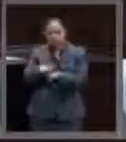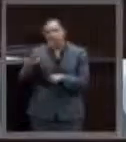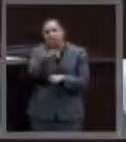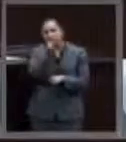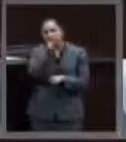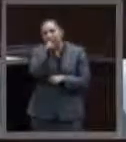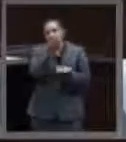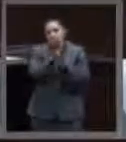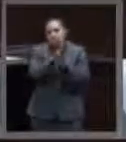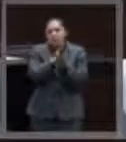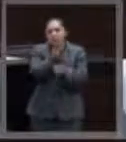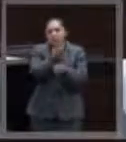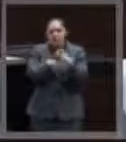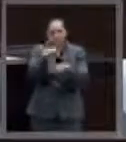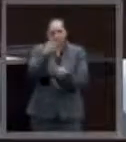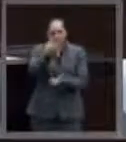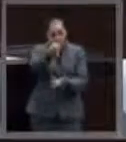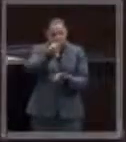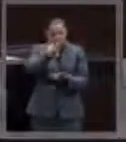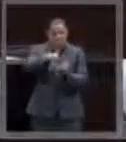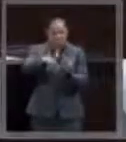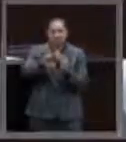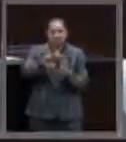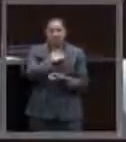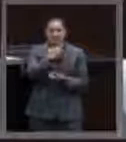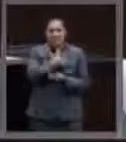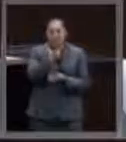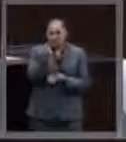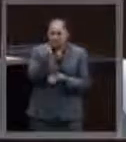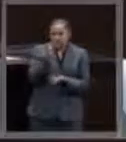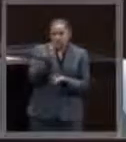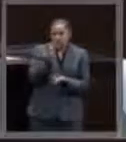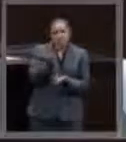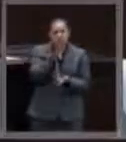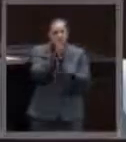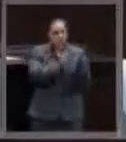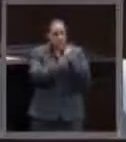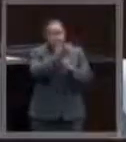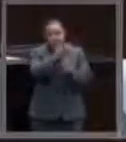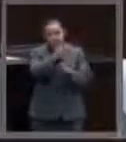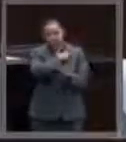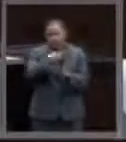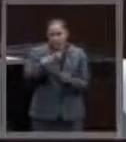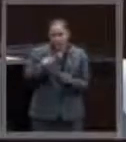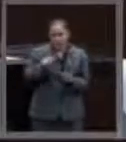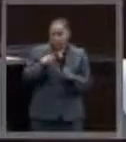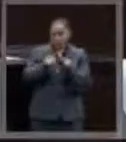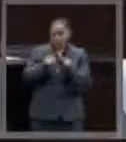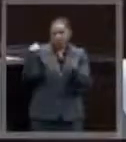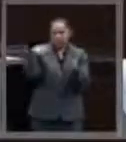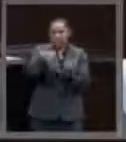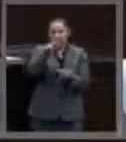insolvencia en que están por caer por una deuda injustificada que se ha construido en los últimos años